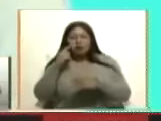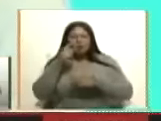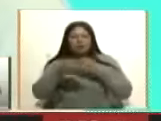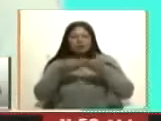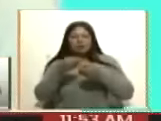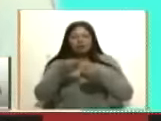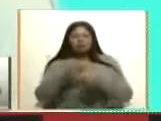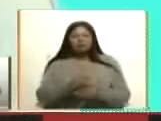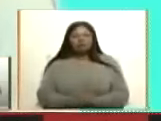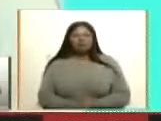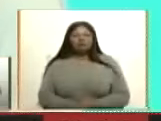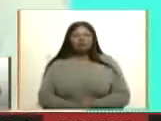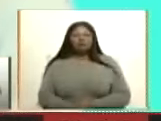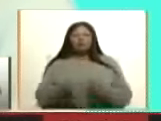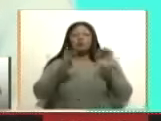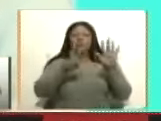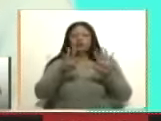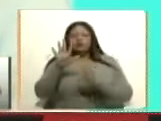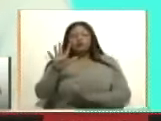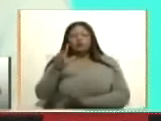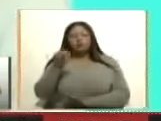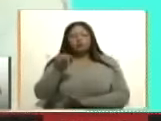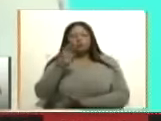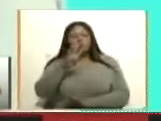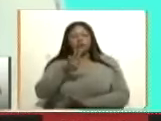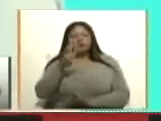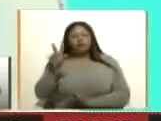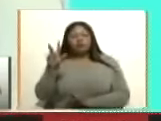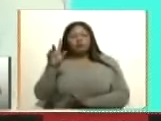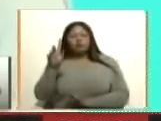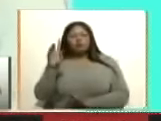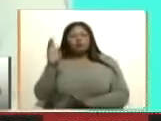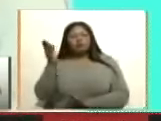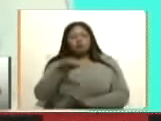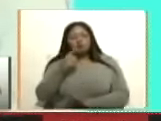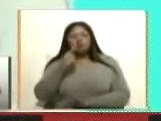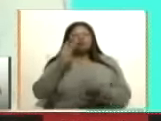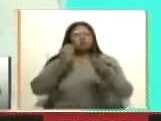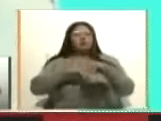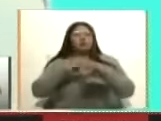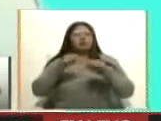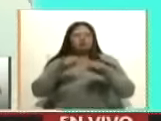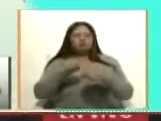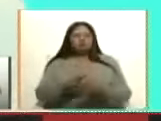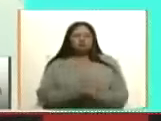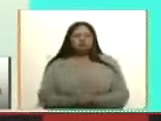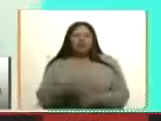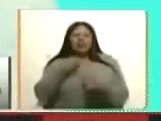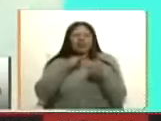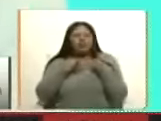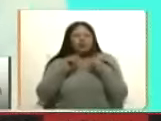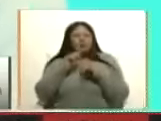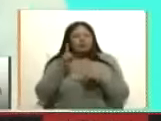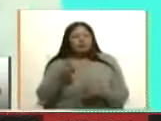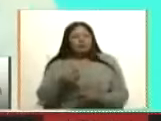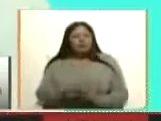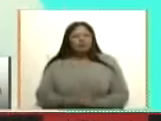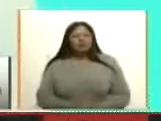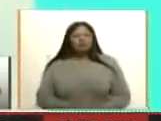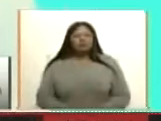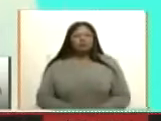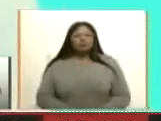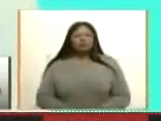mar venezolano el 95.94 por dijo que estaba de acuerdo y en la última pregunta si